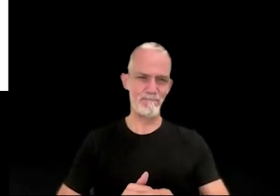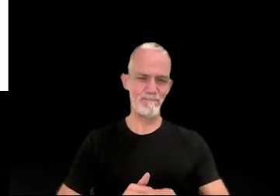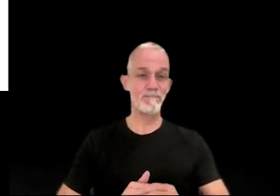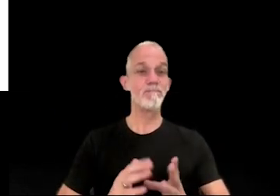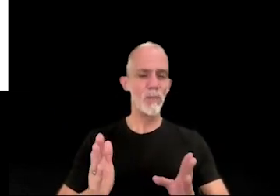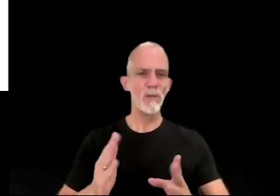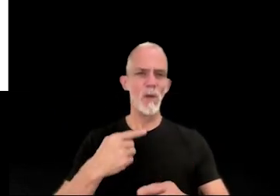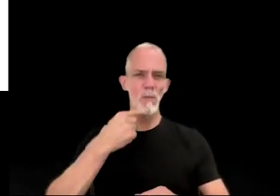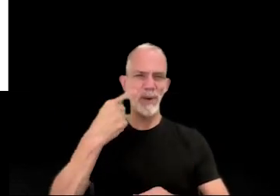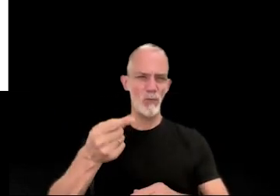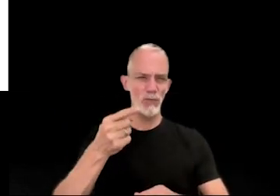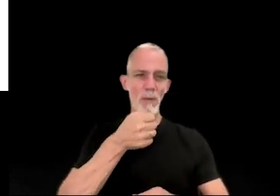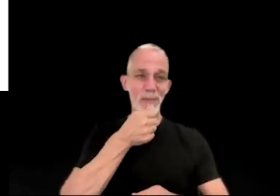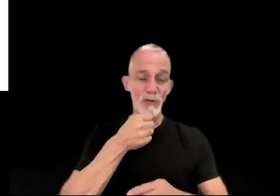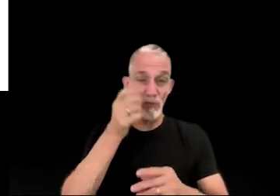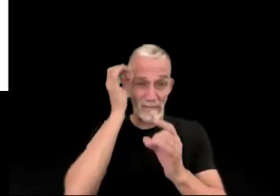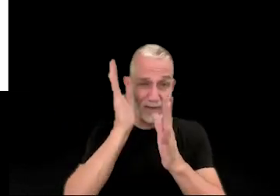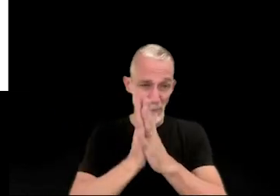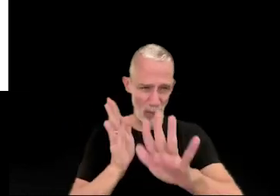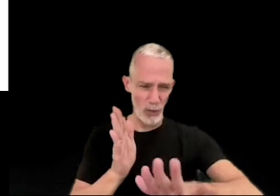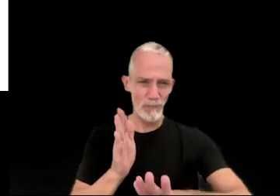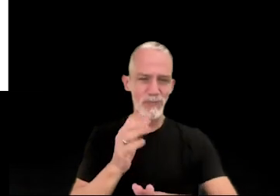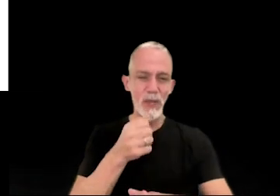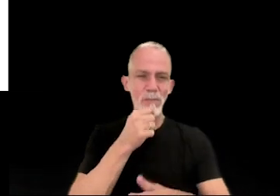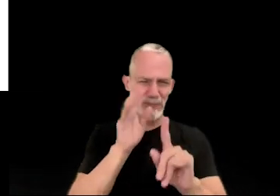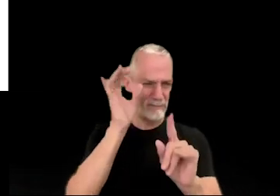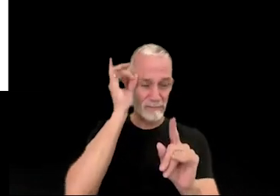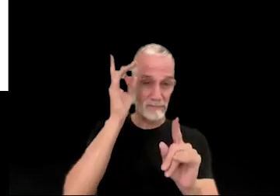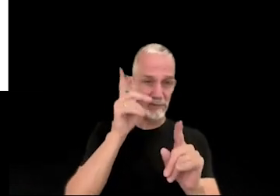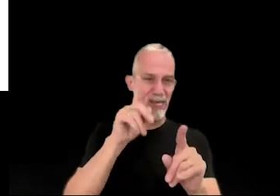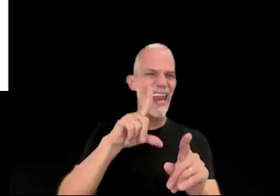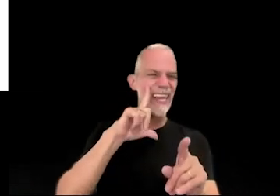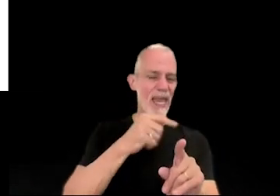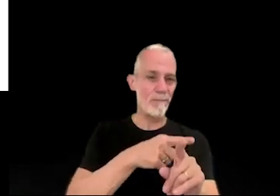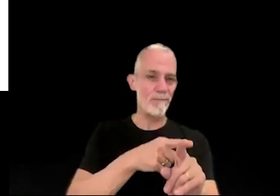Estela, Dígame. discúlpame Perdón, un una consulta.